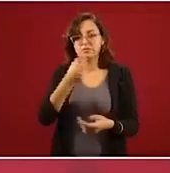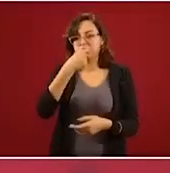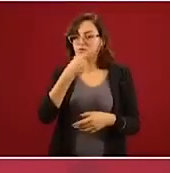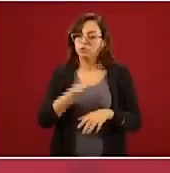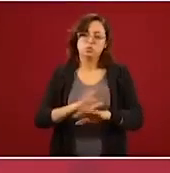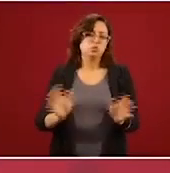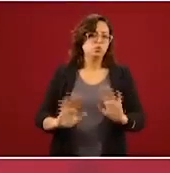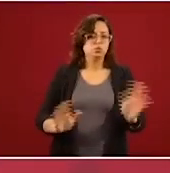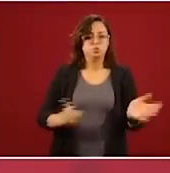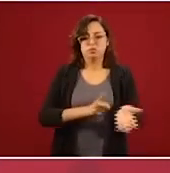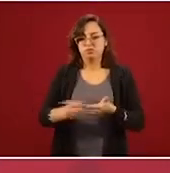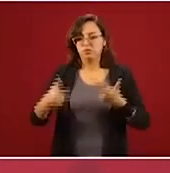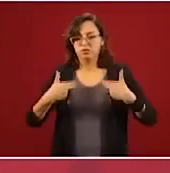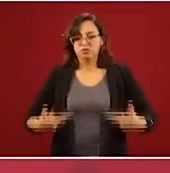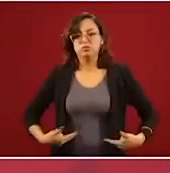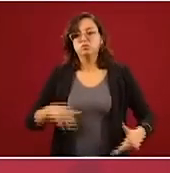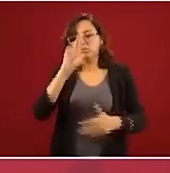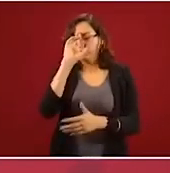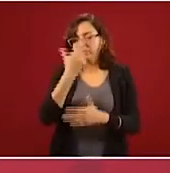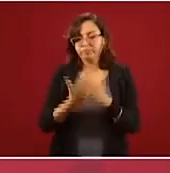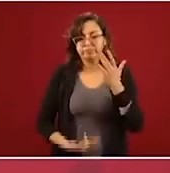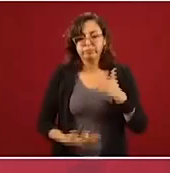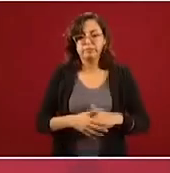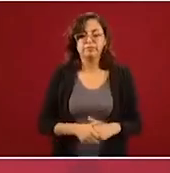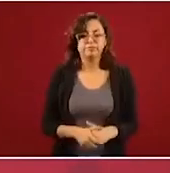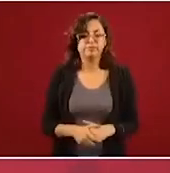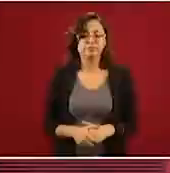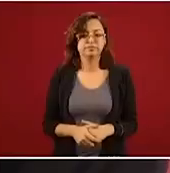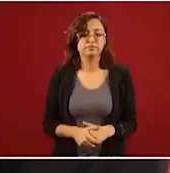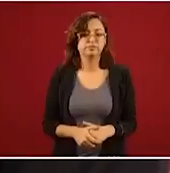humanos. Todo esto que estaban haciendo,